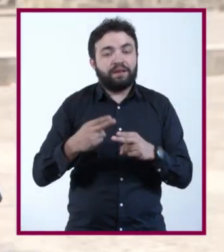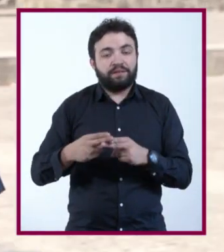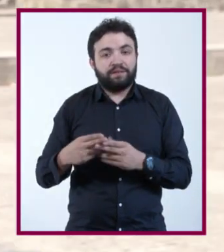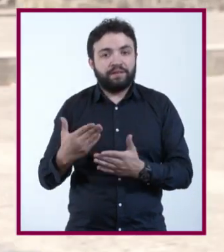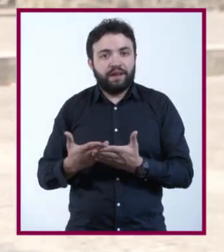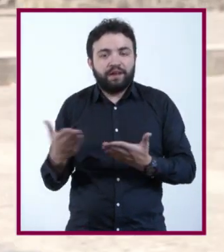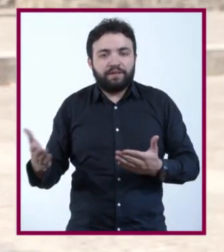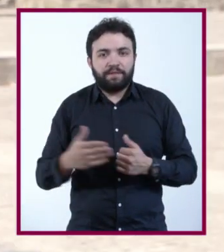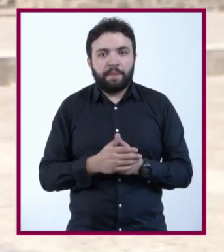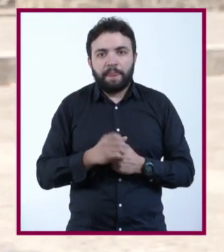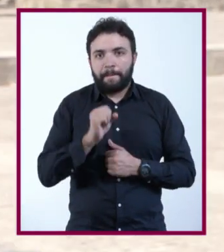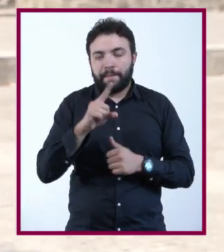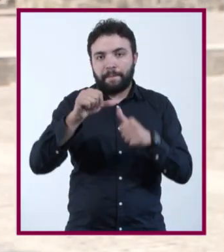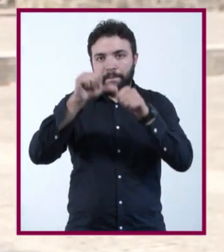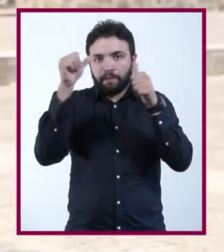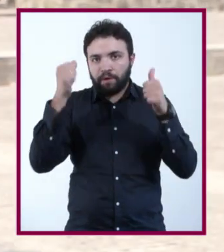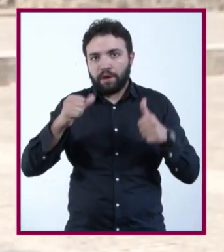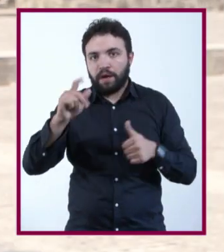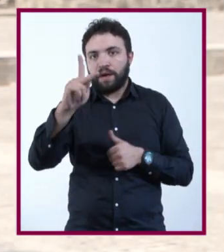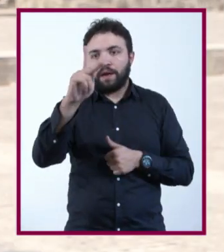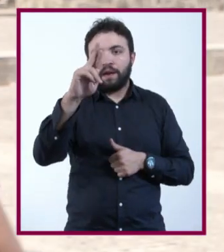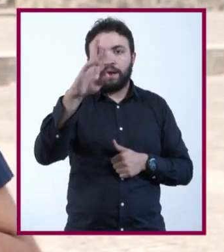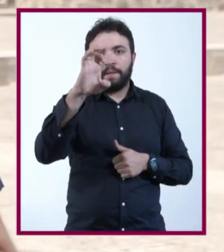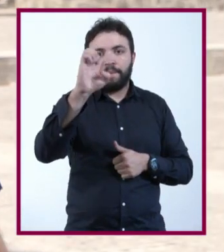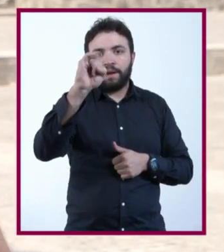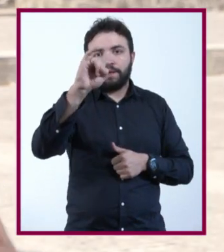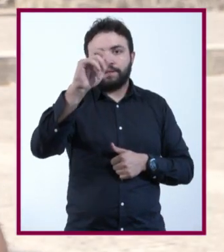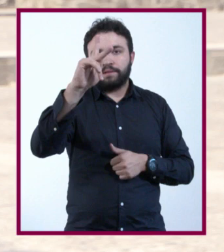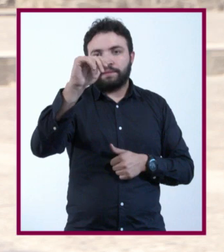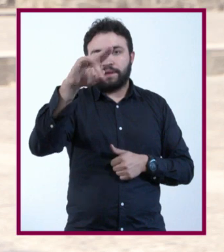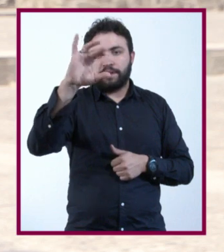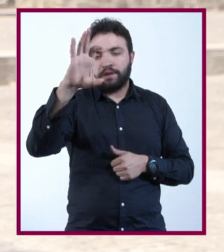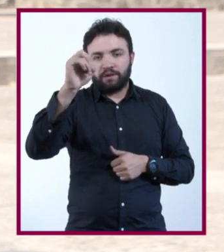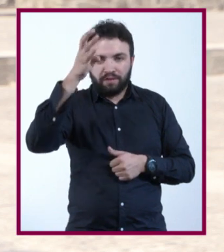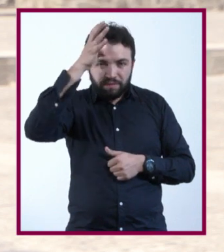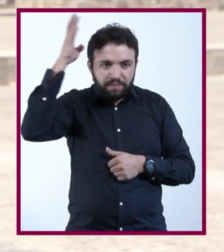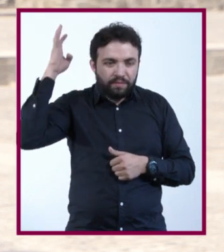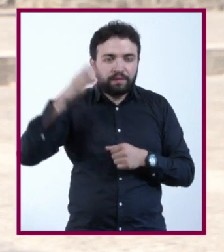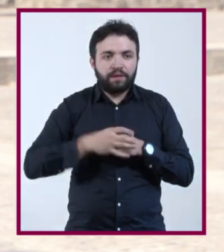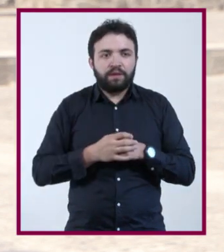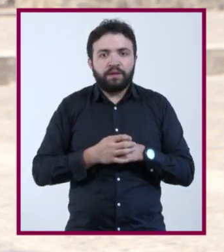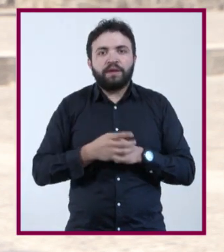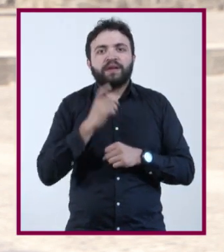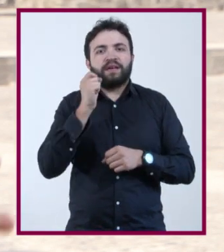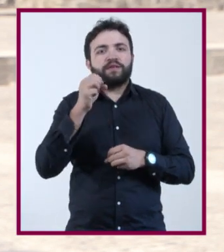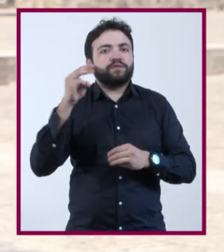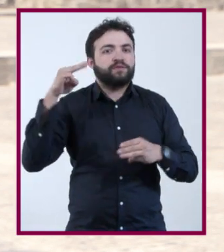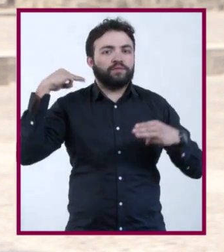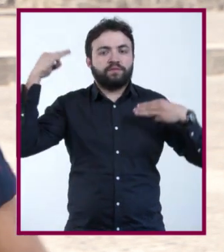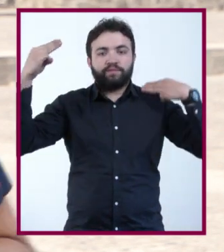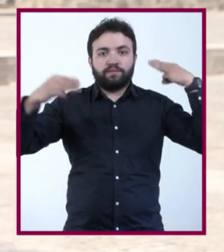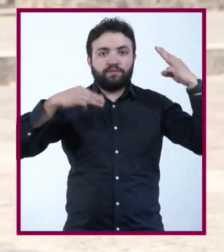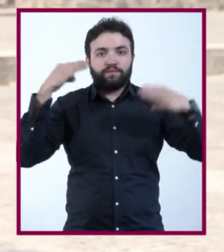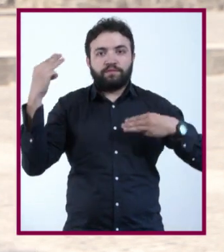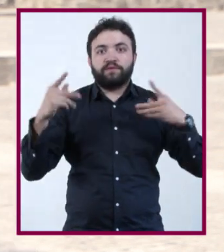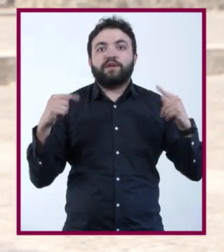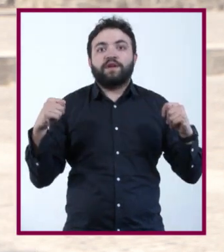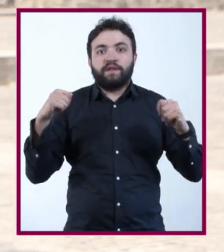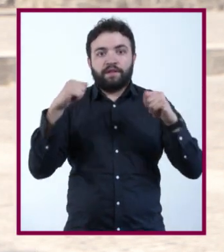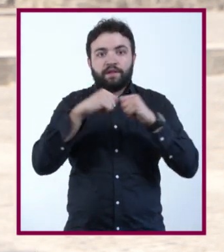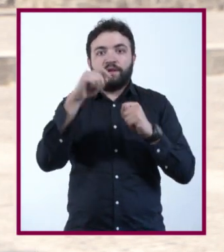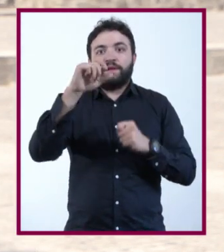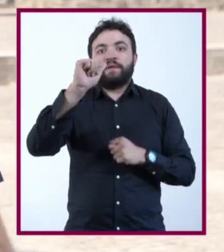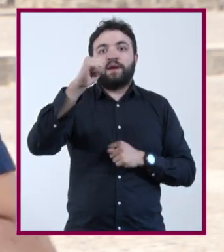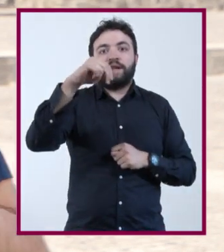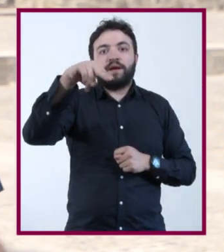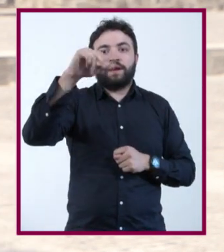días. Siguiendo con el arte prehispánico, Fer, ahora vamos a conocer lo que nos mencionabas al principio del programa, el Museo Templo Anahuacalli,